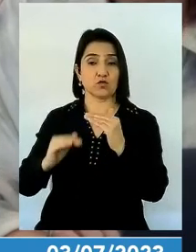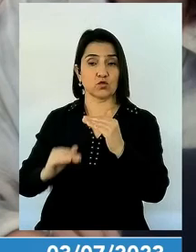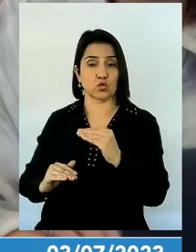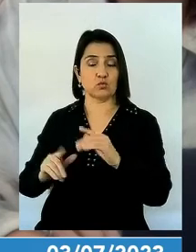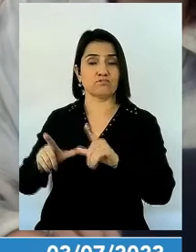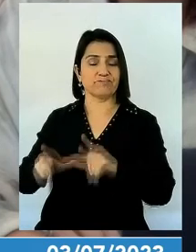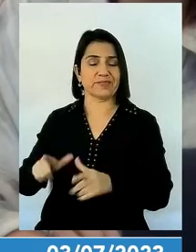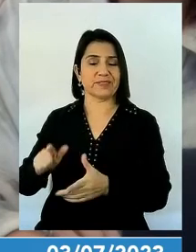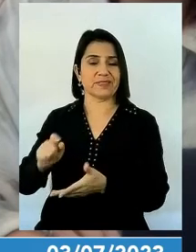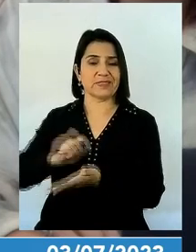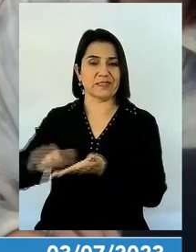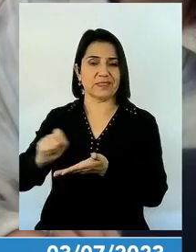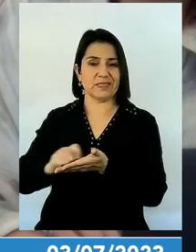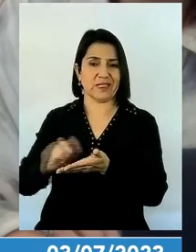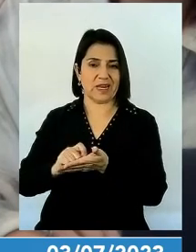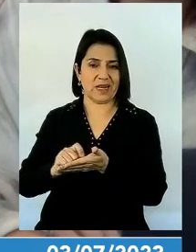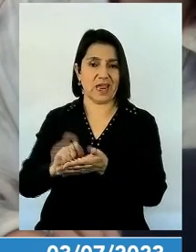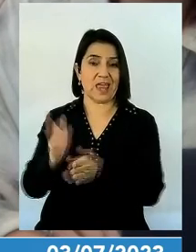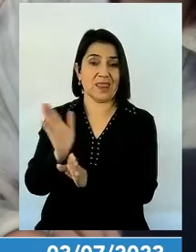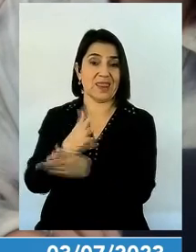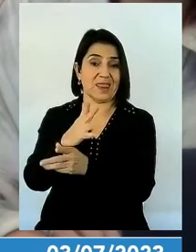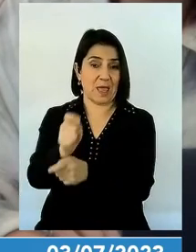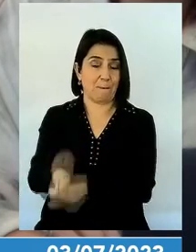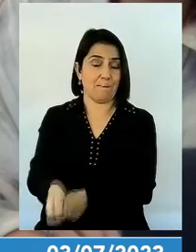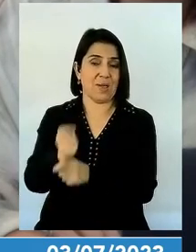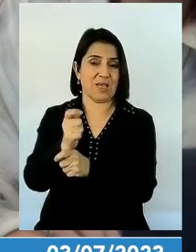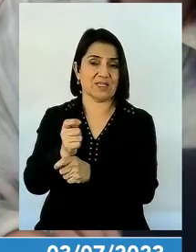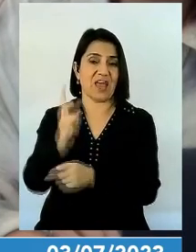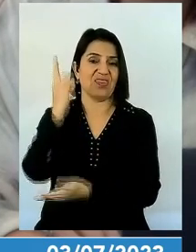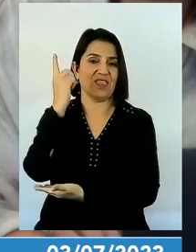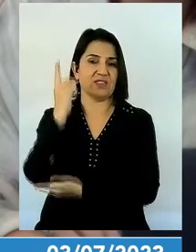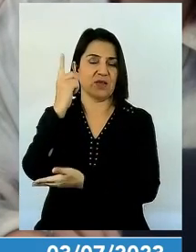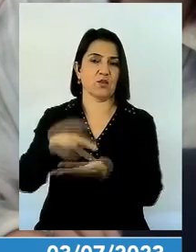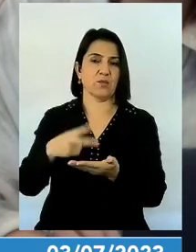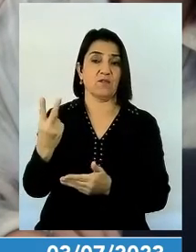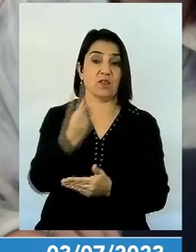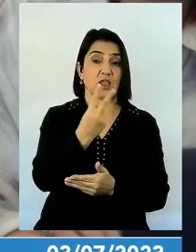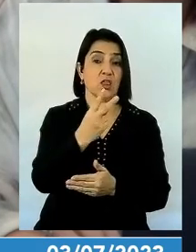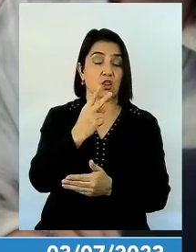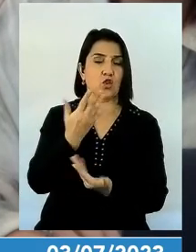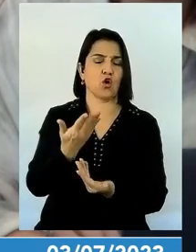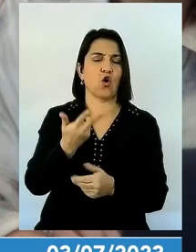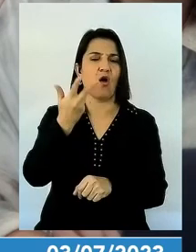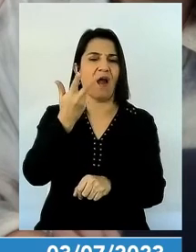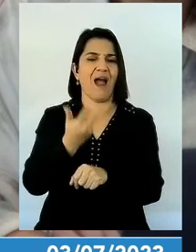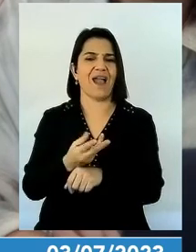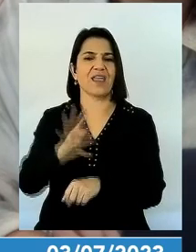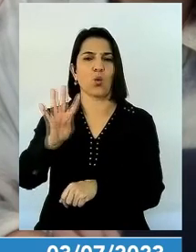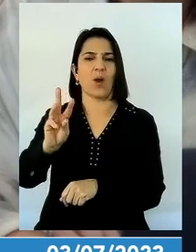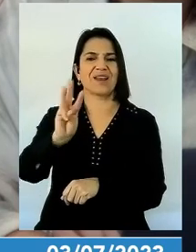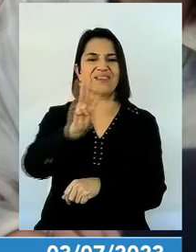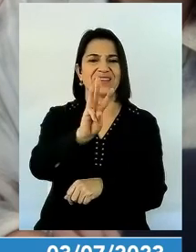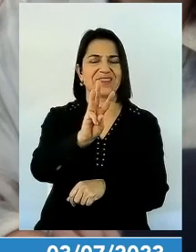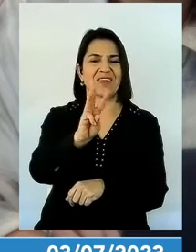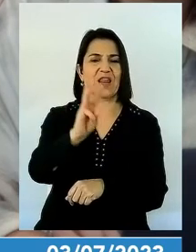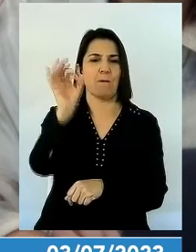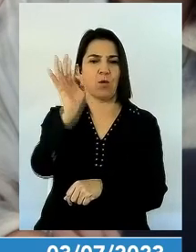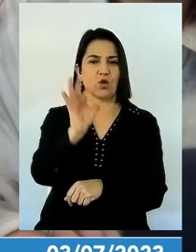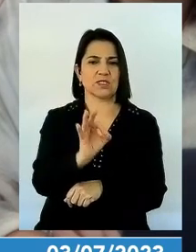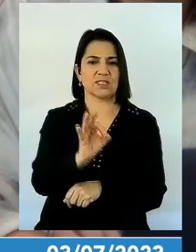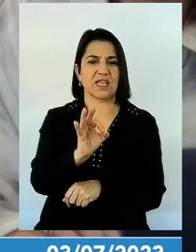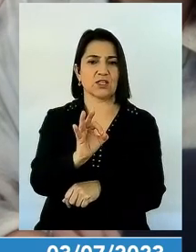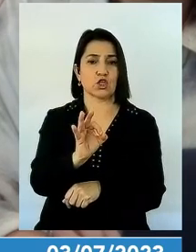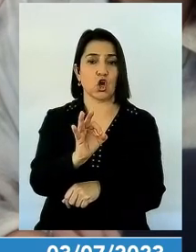puede observar que hay, o que se menciona que el 43% de las pesquerías estudiadas se encontrarían en condiciones